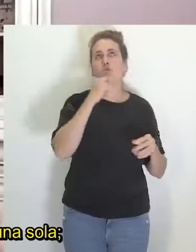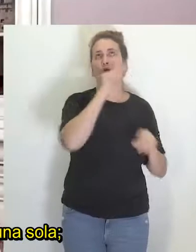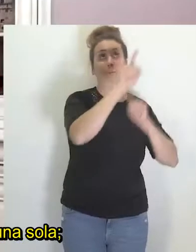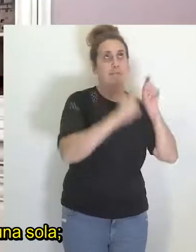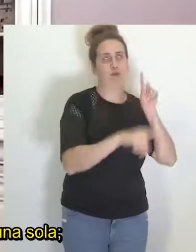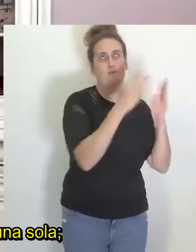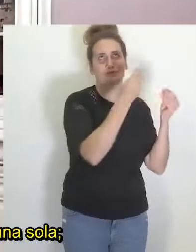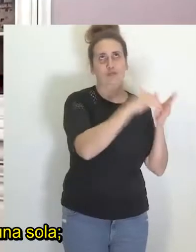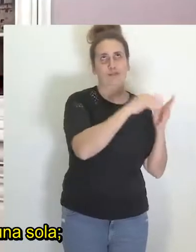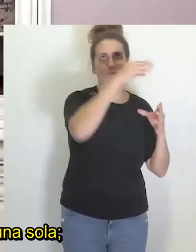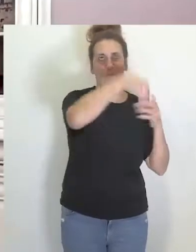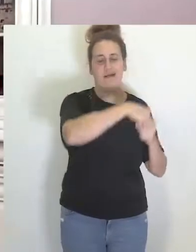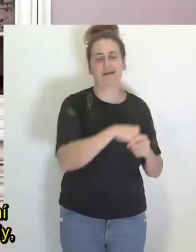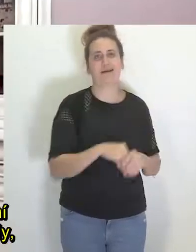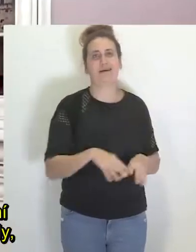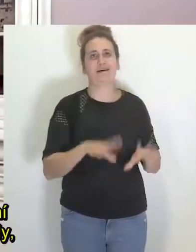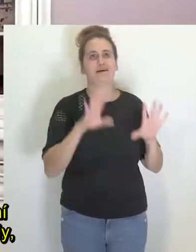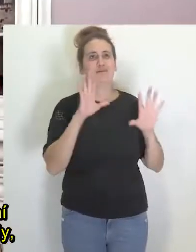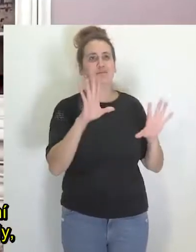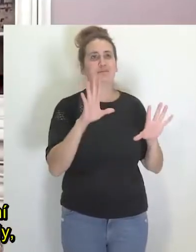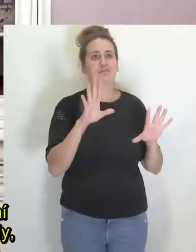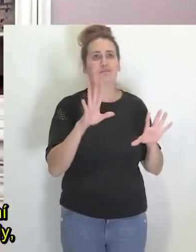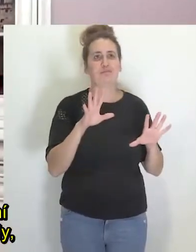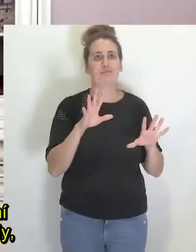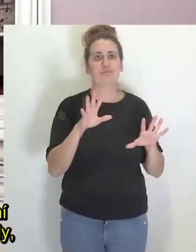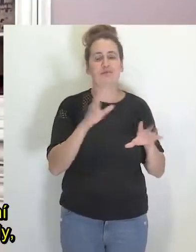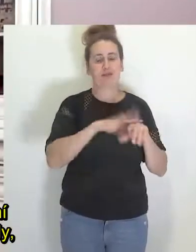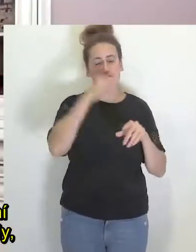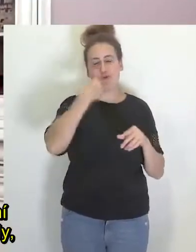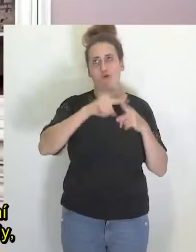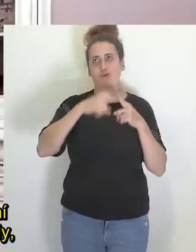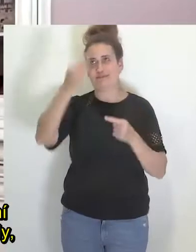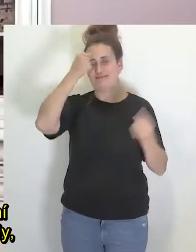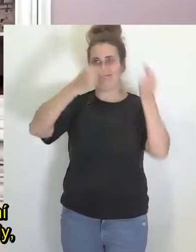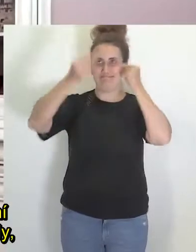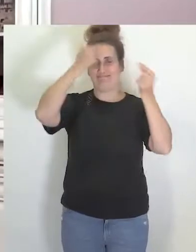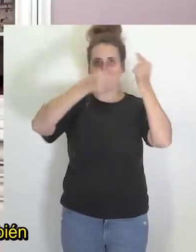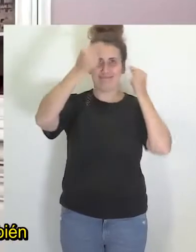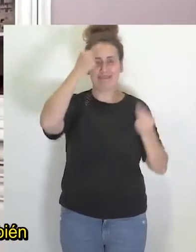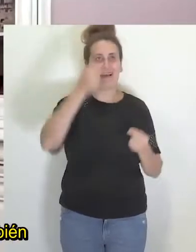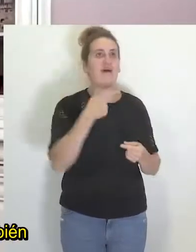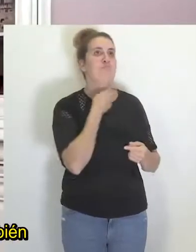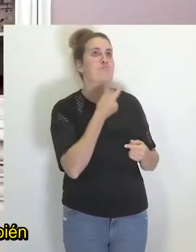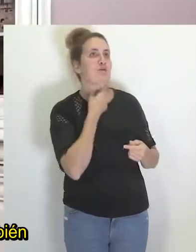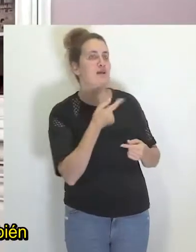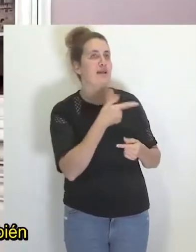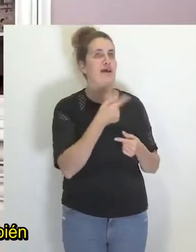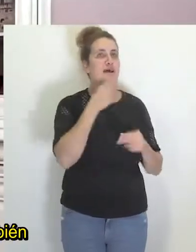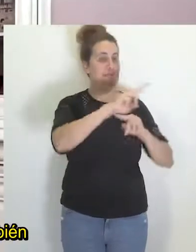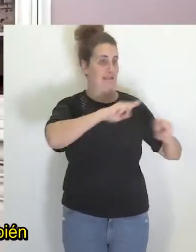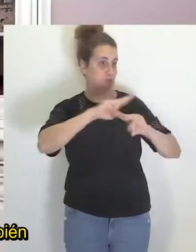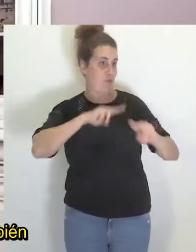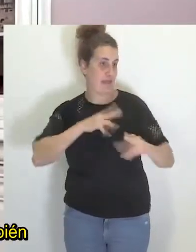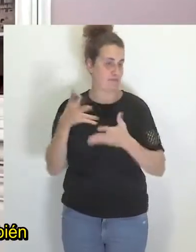son muchas preguntas en una sola, pero es por todo lo que también me viene a la cabeza, Wendy, y me gustaría que fuera